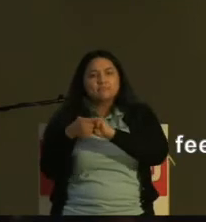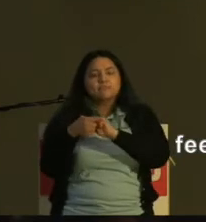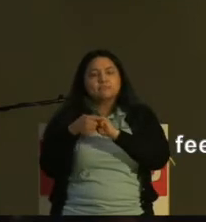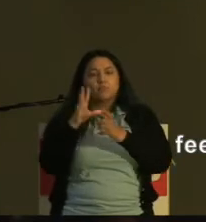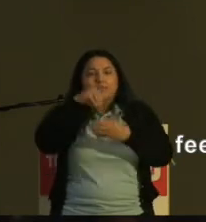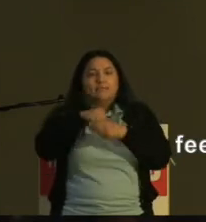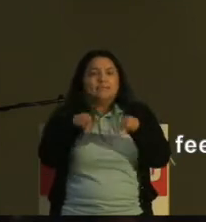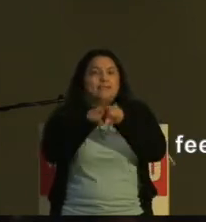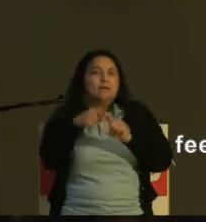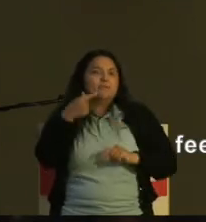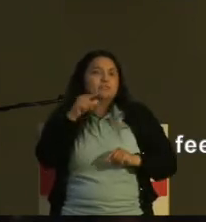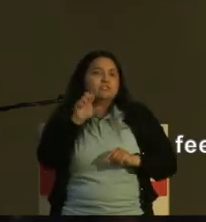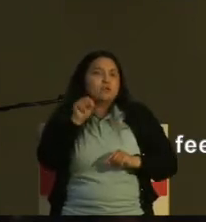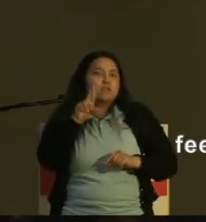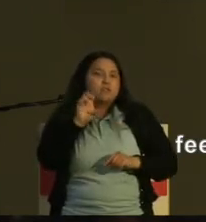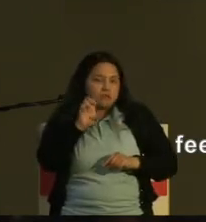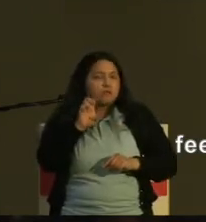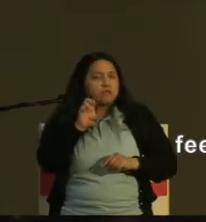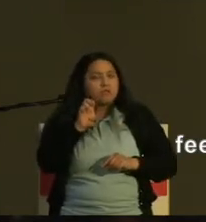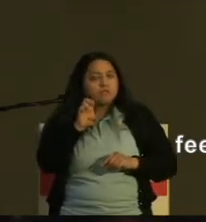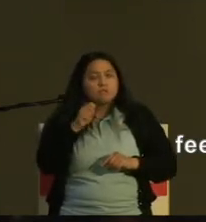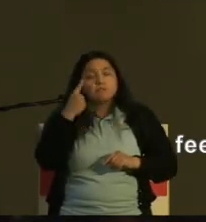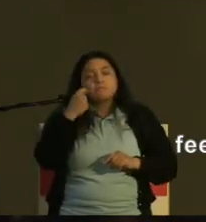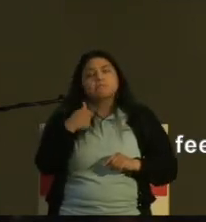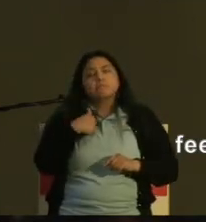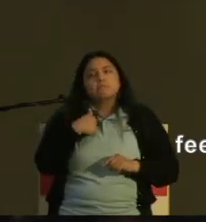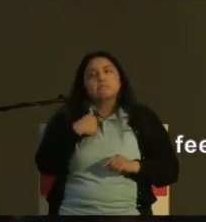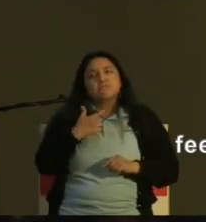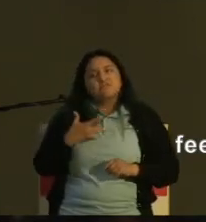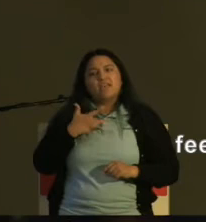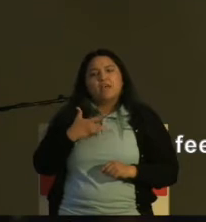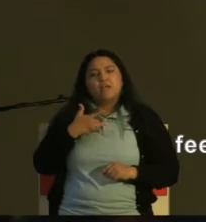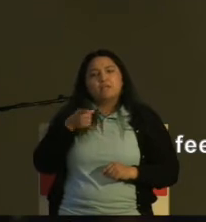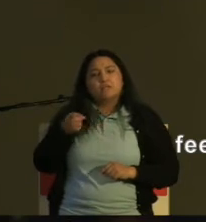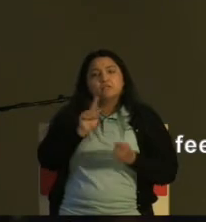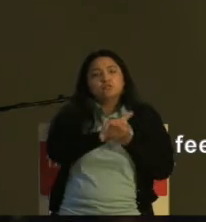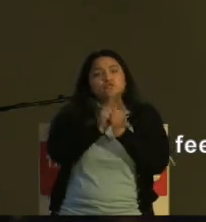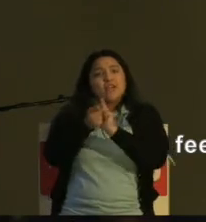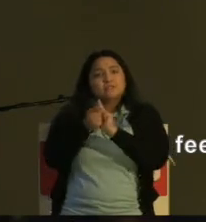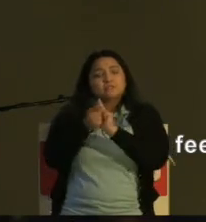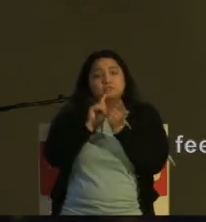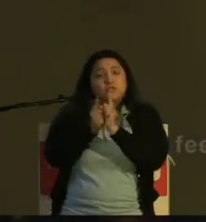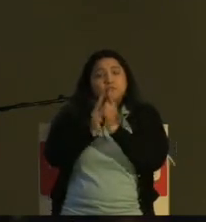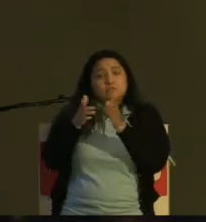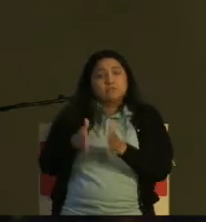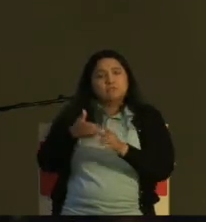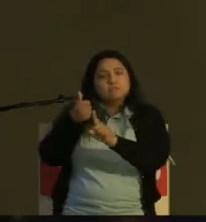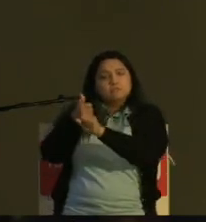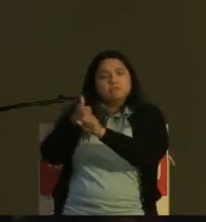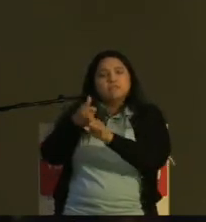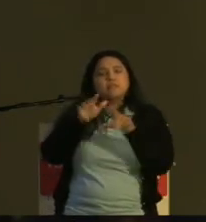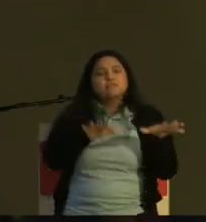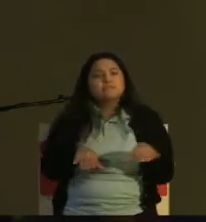Y entonces también yo siento que un traductor tiene que tener ese derecho que también tiene un director de